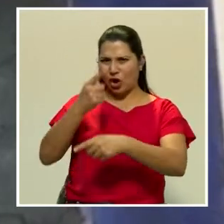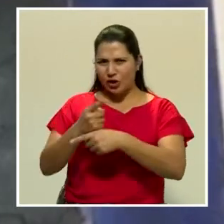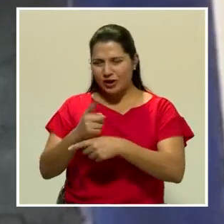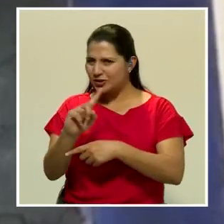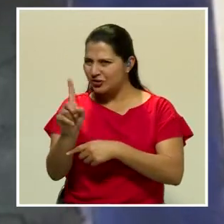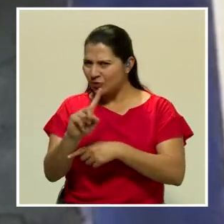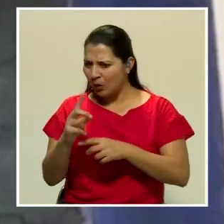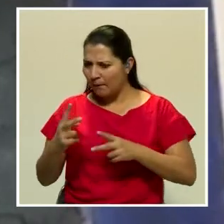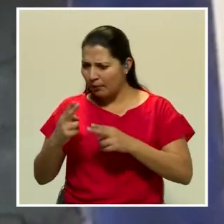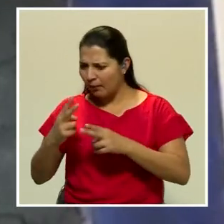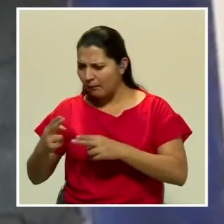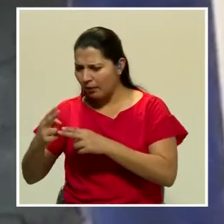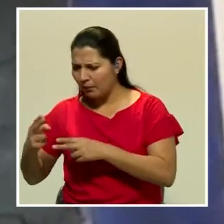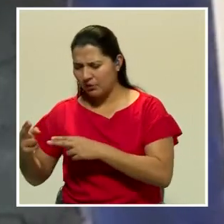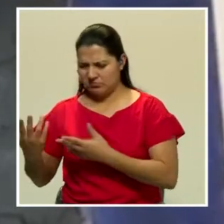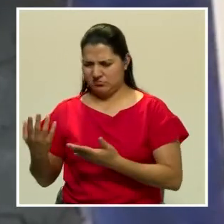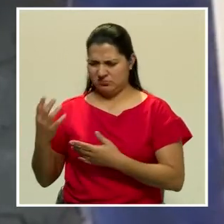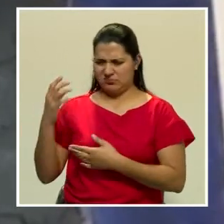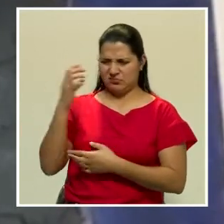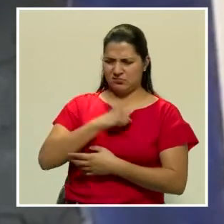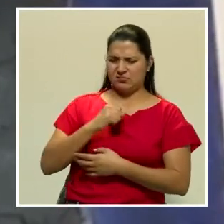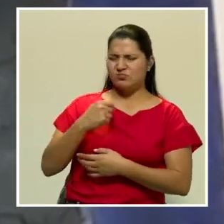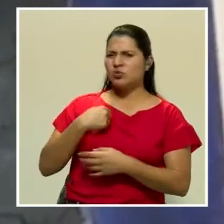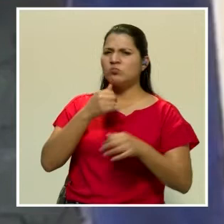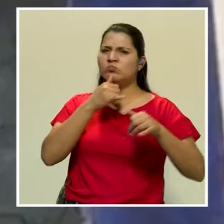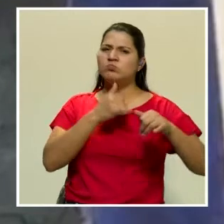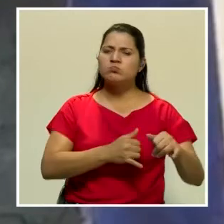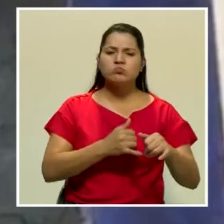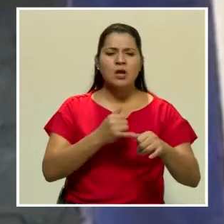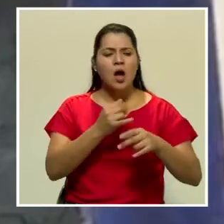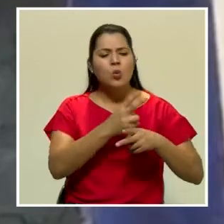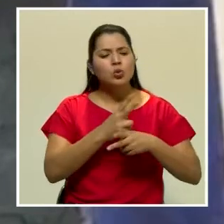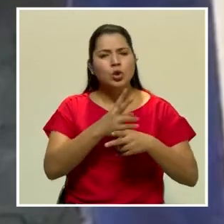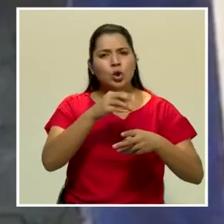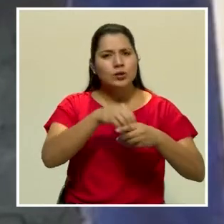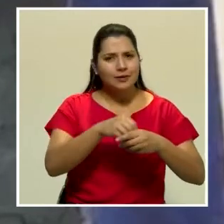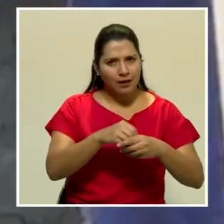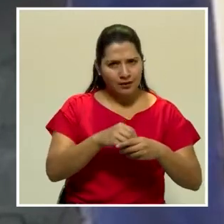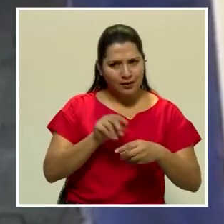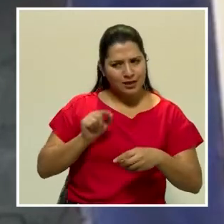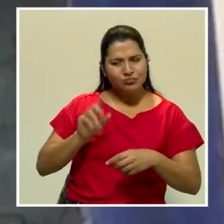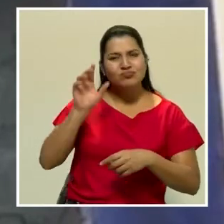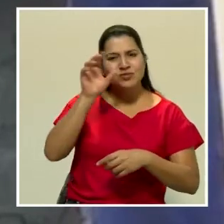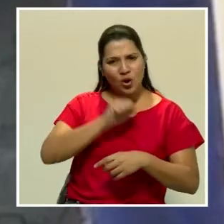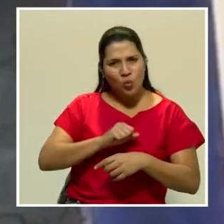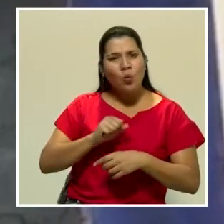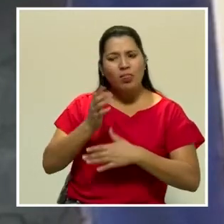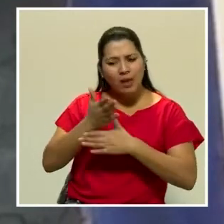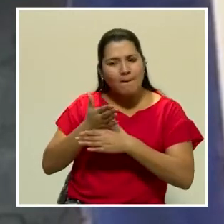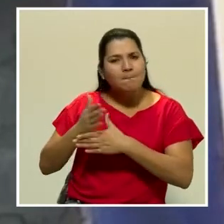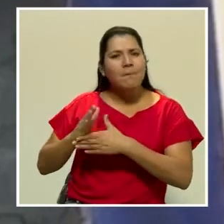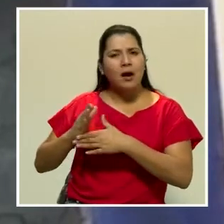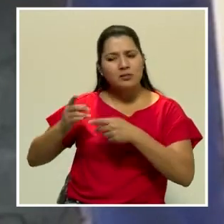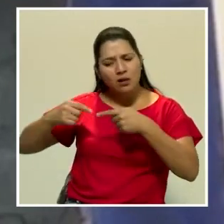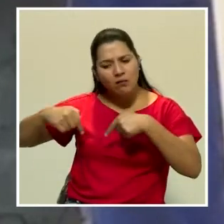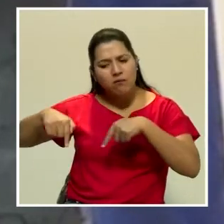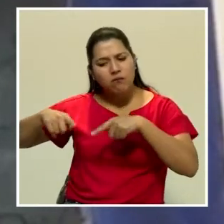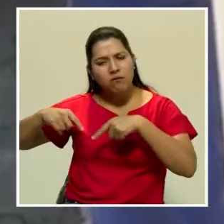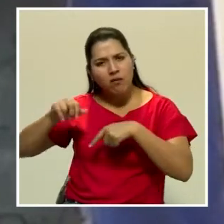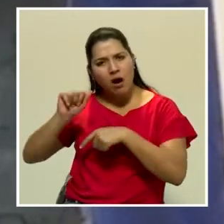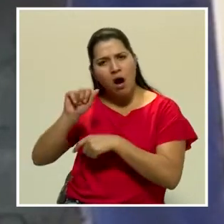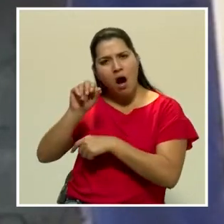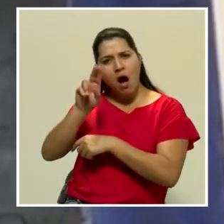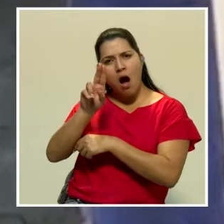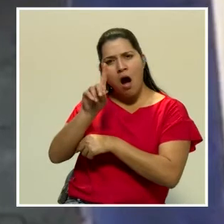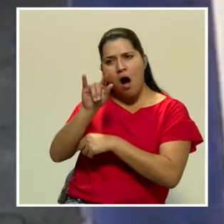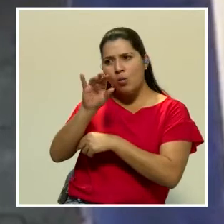investigación a la auditoría interna, la que determinó que parte de la grabación no existe y recomendó enviarlo al Ministerio Público.